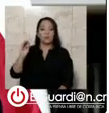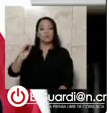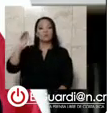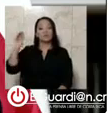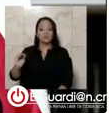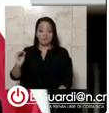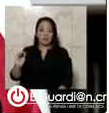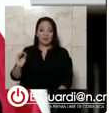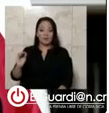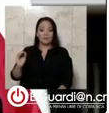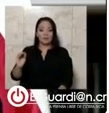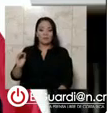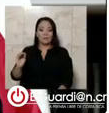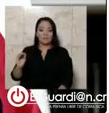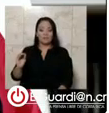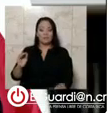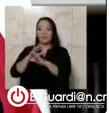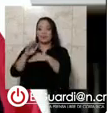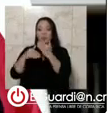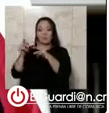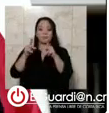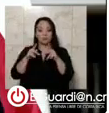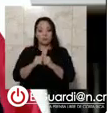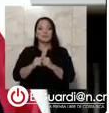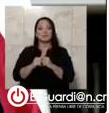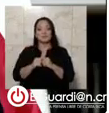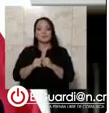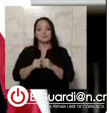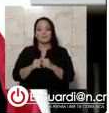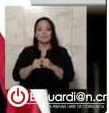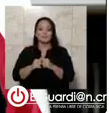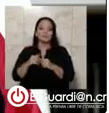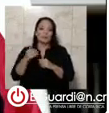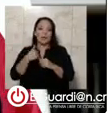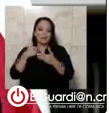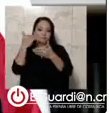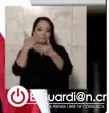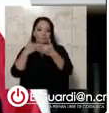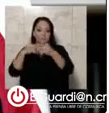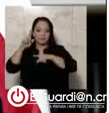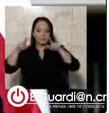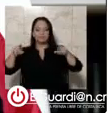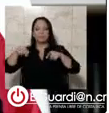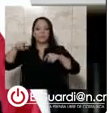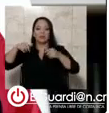2.79% de las personas, y obviamente que hay inferencia estadística, estuvieron de acuerdo con alguna frase de